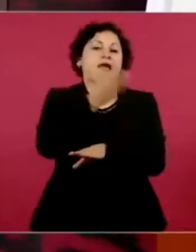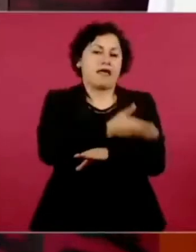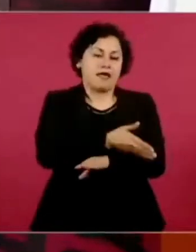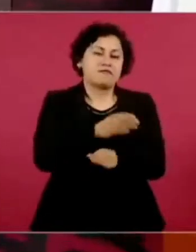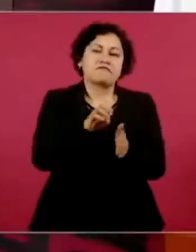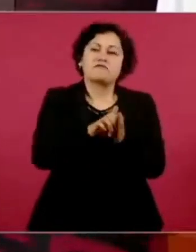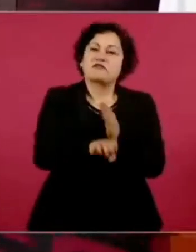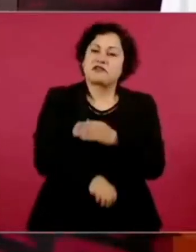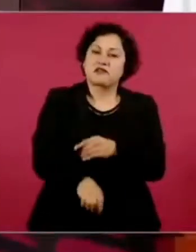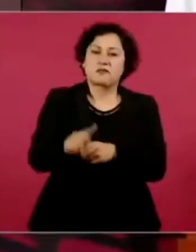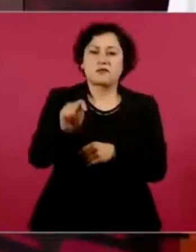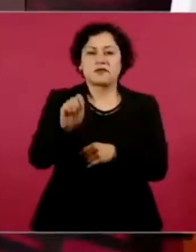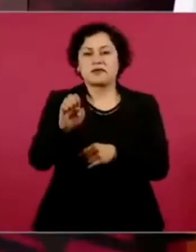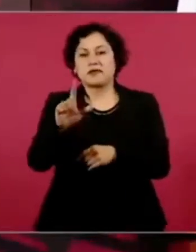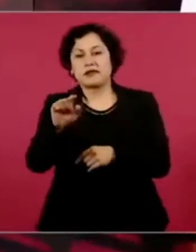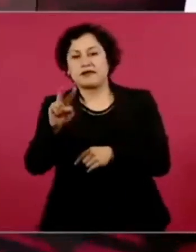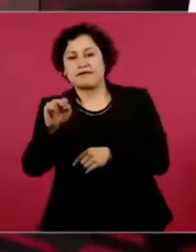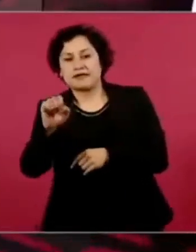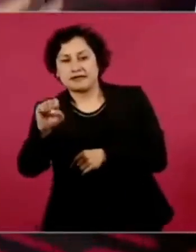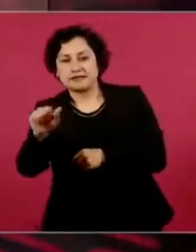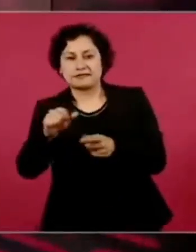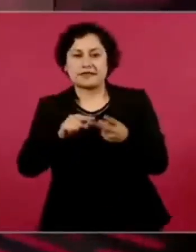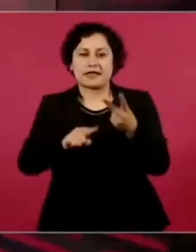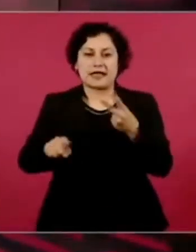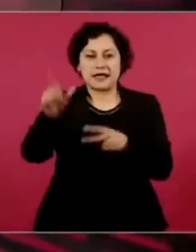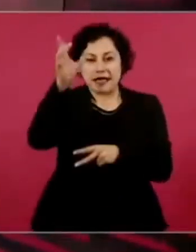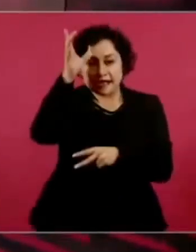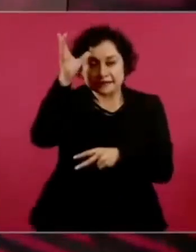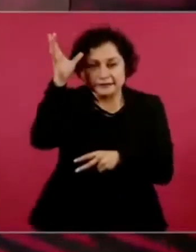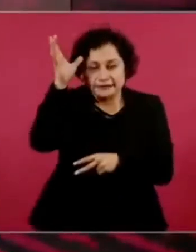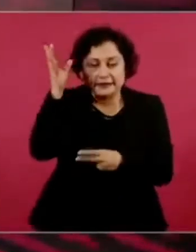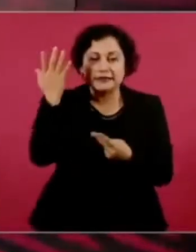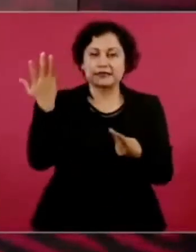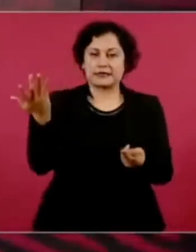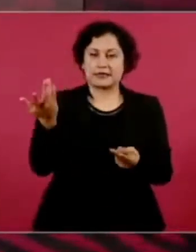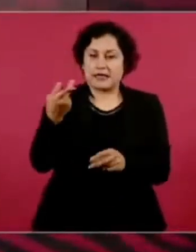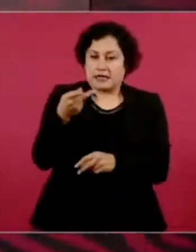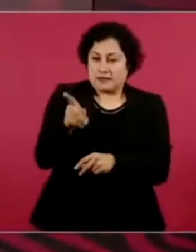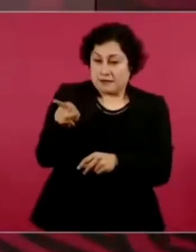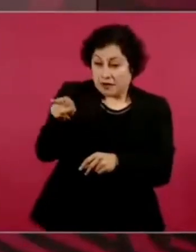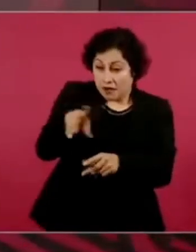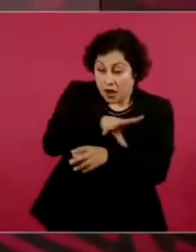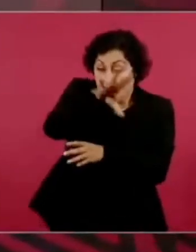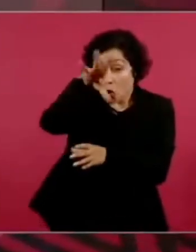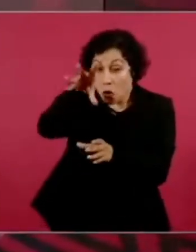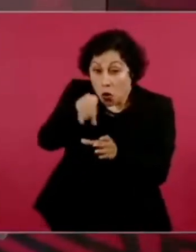Televisa, Azteca, pero tampoco era completo.